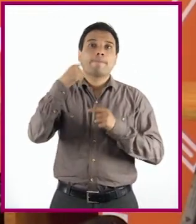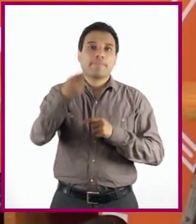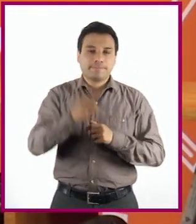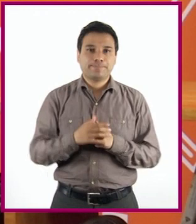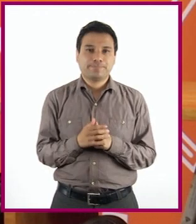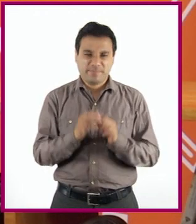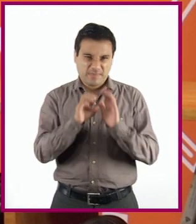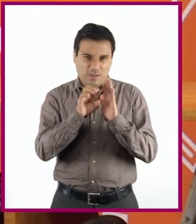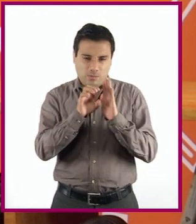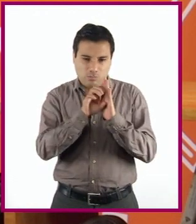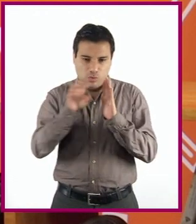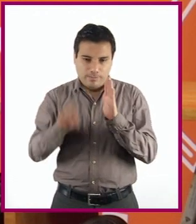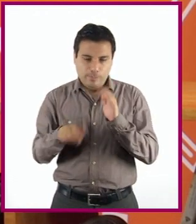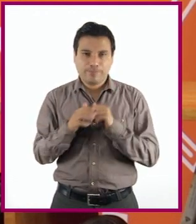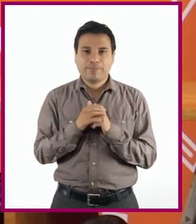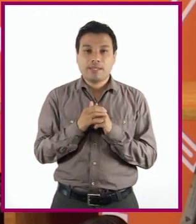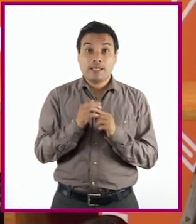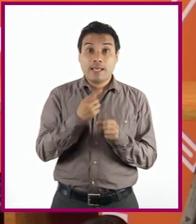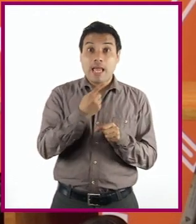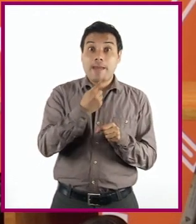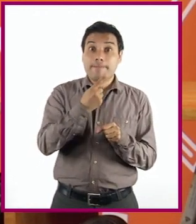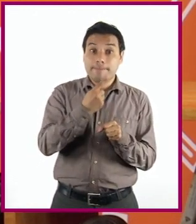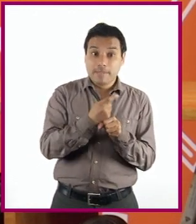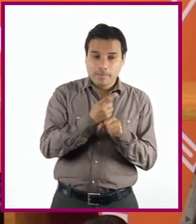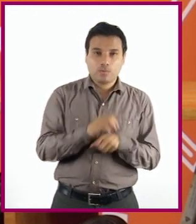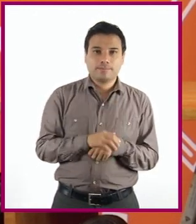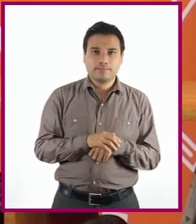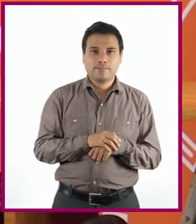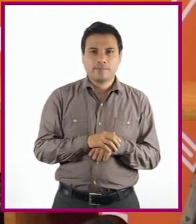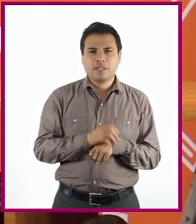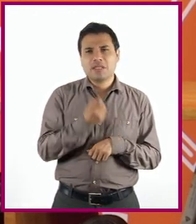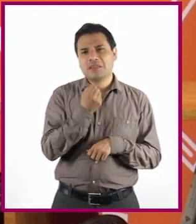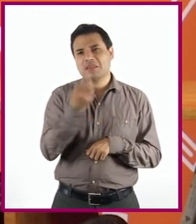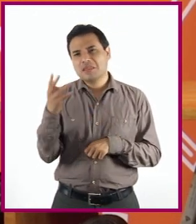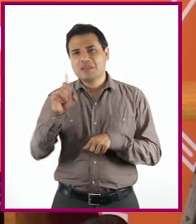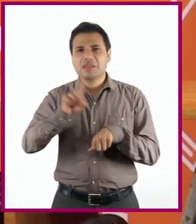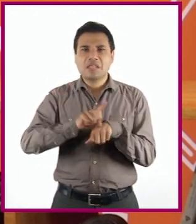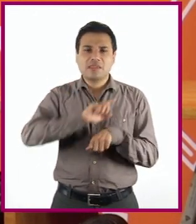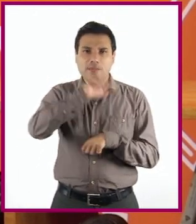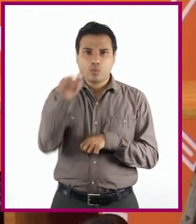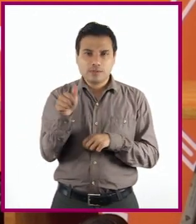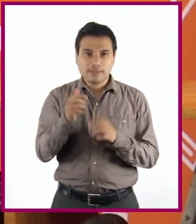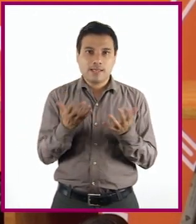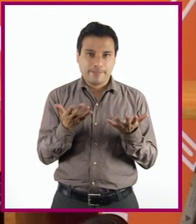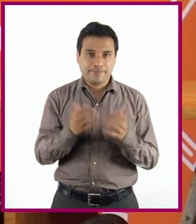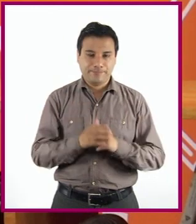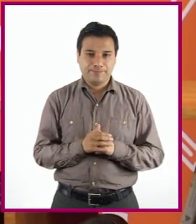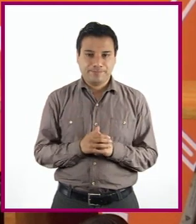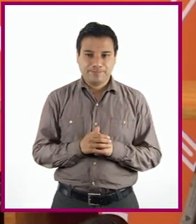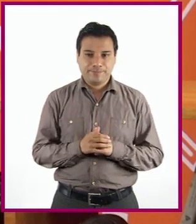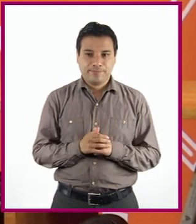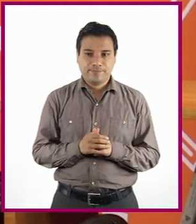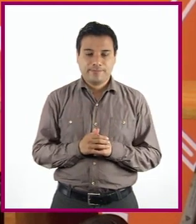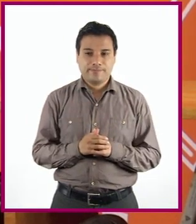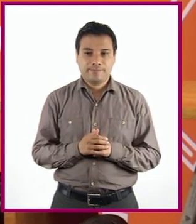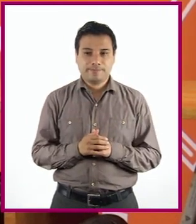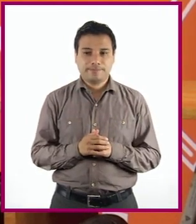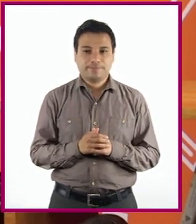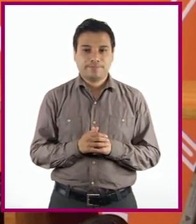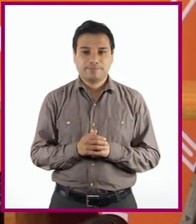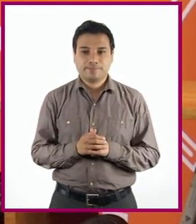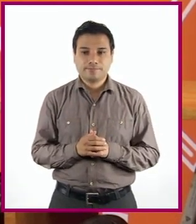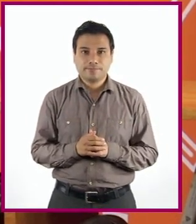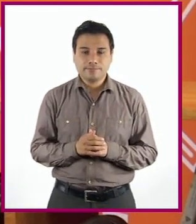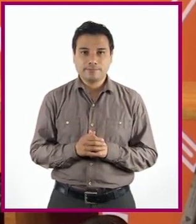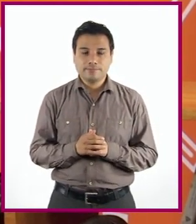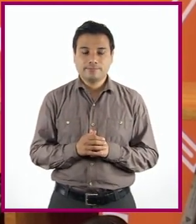el caso de primero y días después, dar un orden cronológico al relato al situar en el tiempo los acontecimientos que le suceden